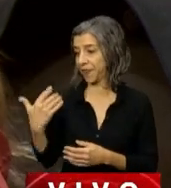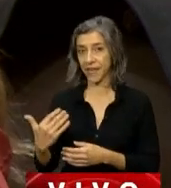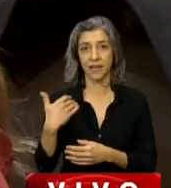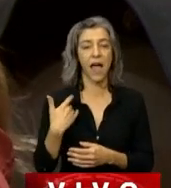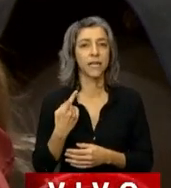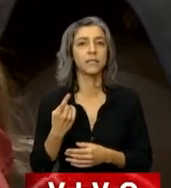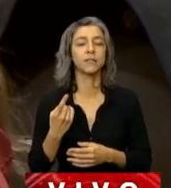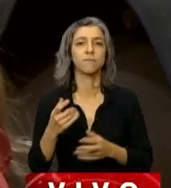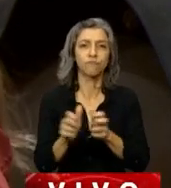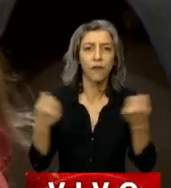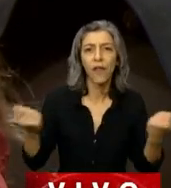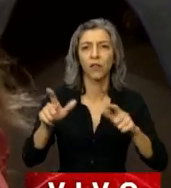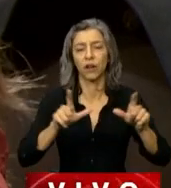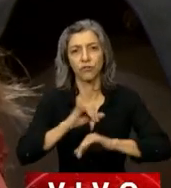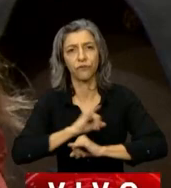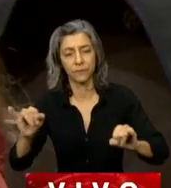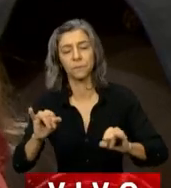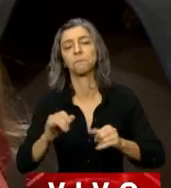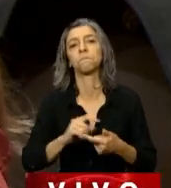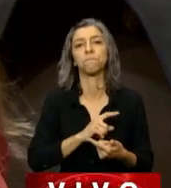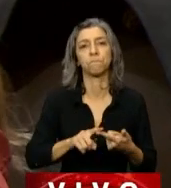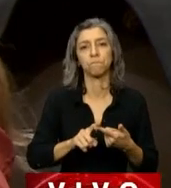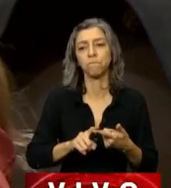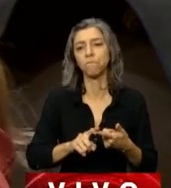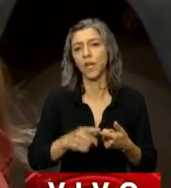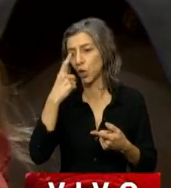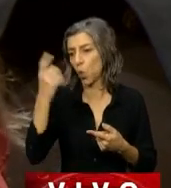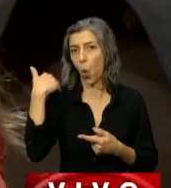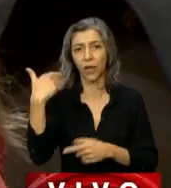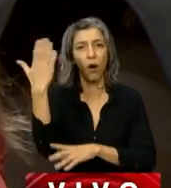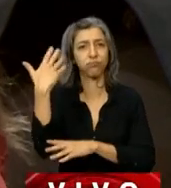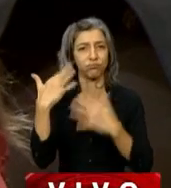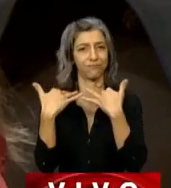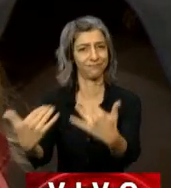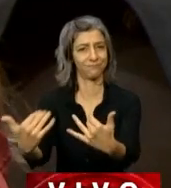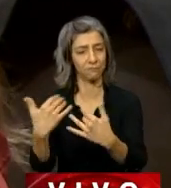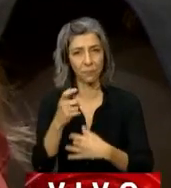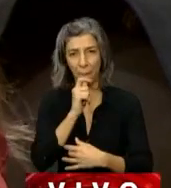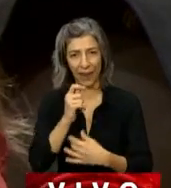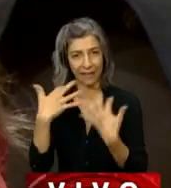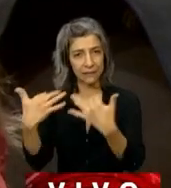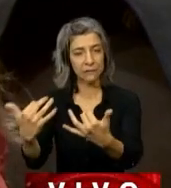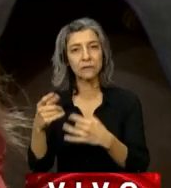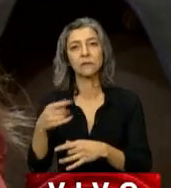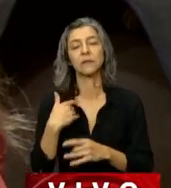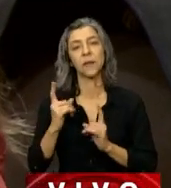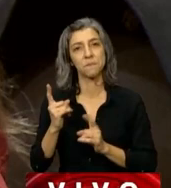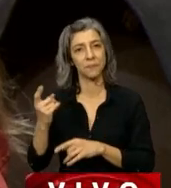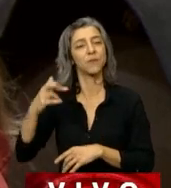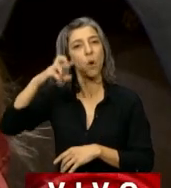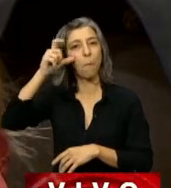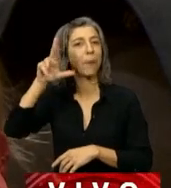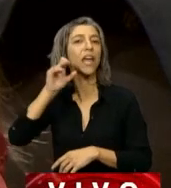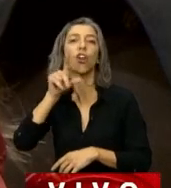los medios de comunicación y luego a través de una conferencia de prensa que hizo el gobernador de nuestra provincia, Omar Perotti,